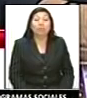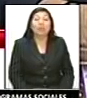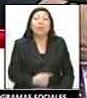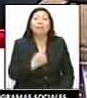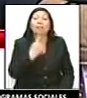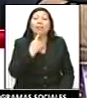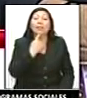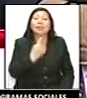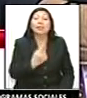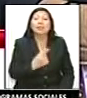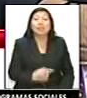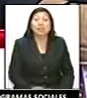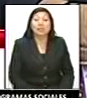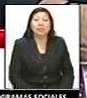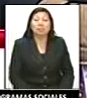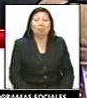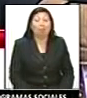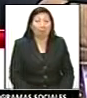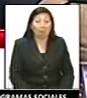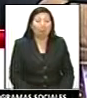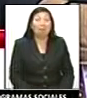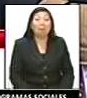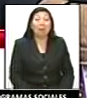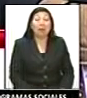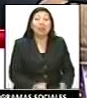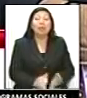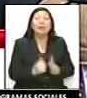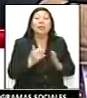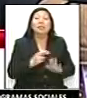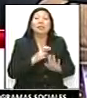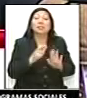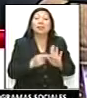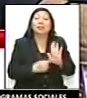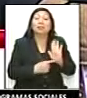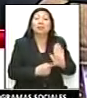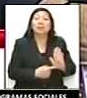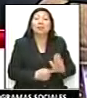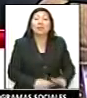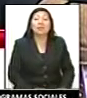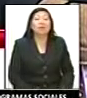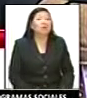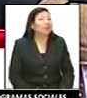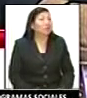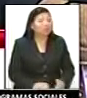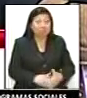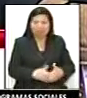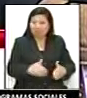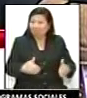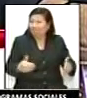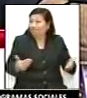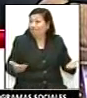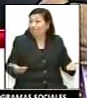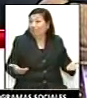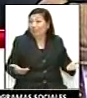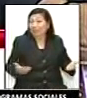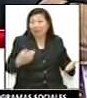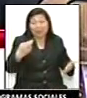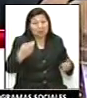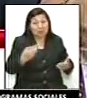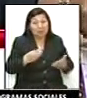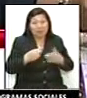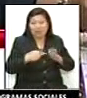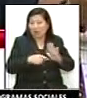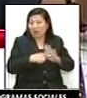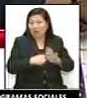señalar políticamente de que este proyecto presentado no lo retira, porque obviamente el gesto político sería